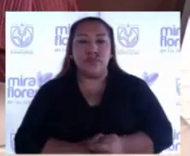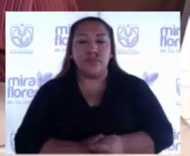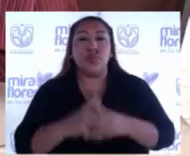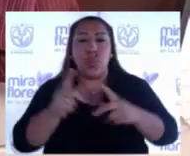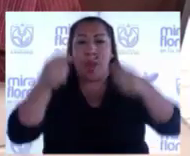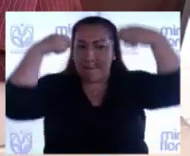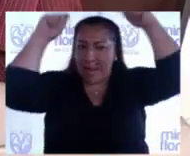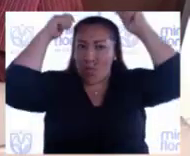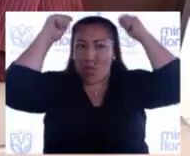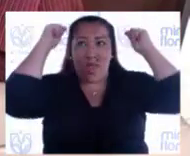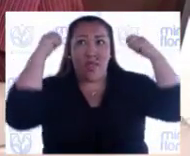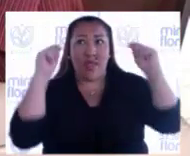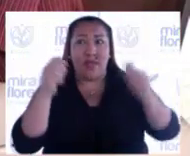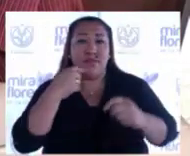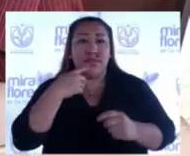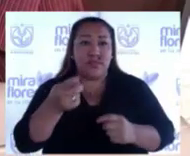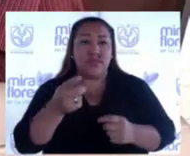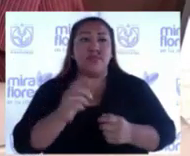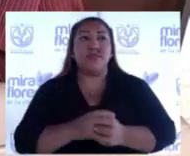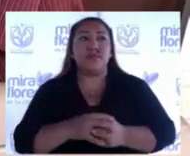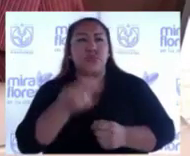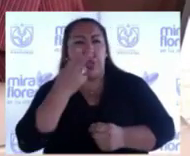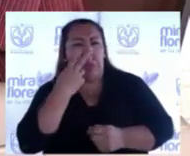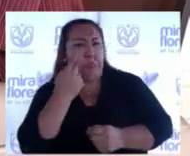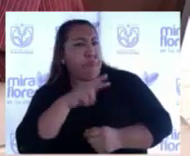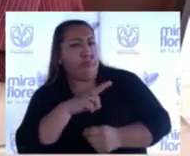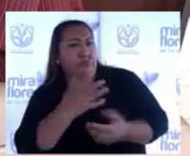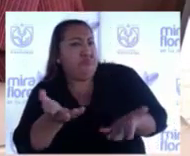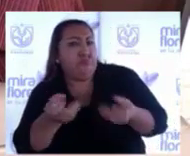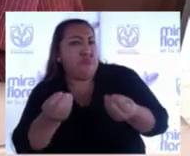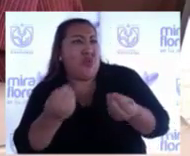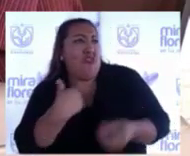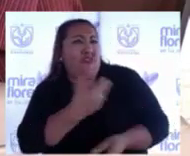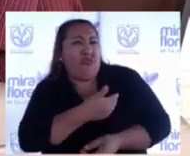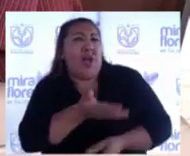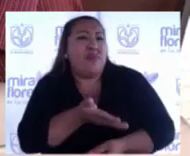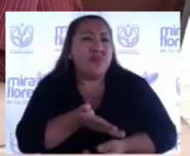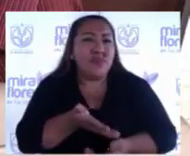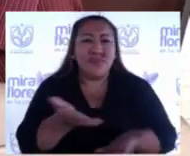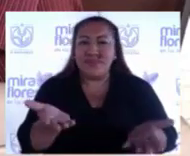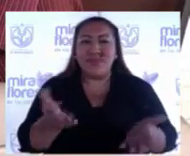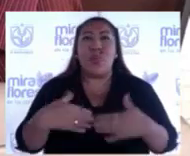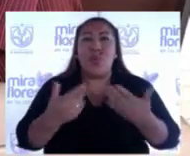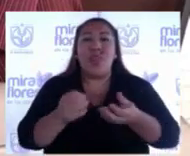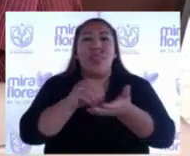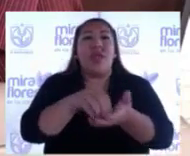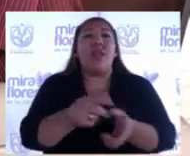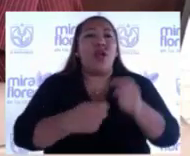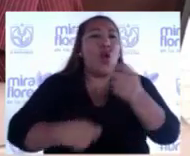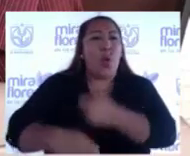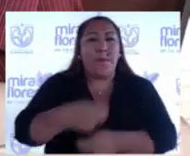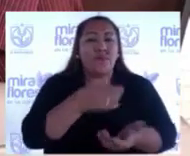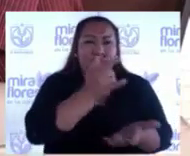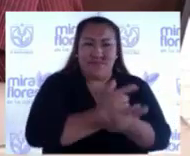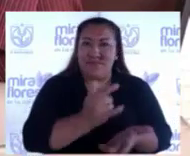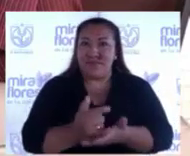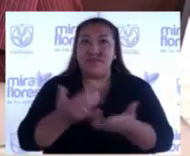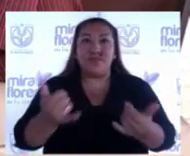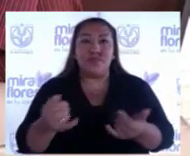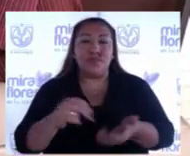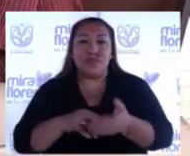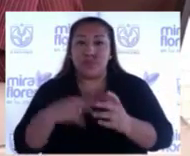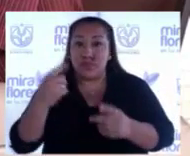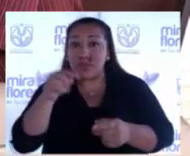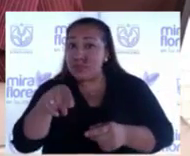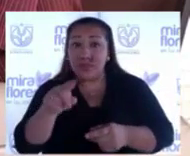una peluquería, llamémosle así, y no veo cuál es el privilegio que deben tener estos comercios. Y ahora no